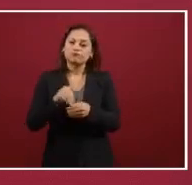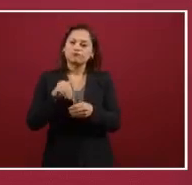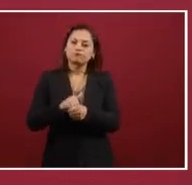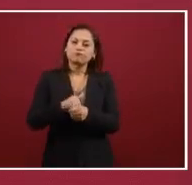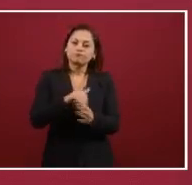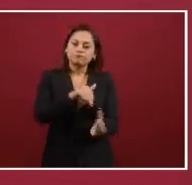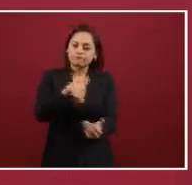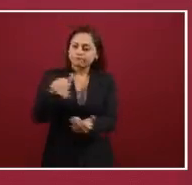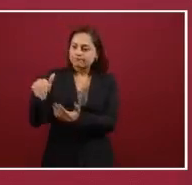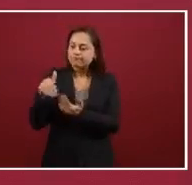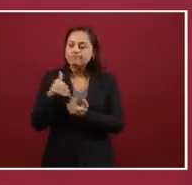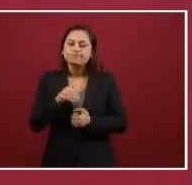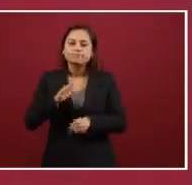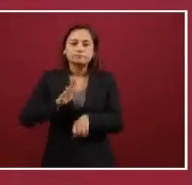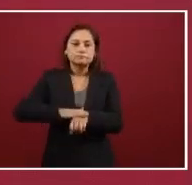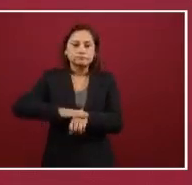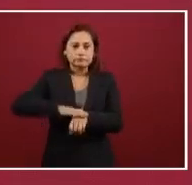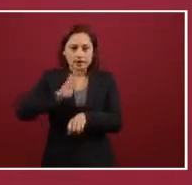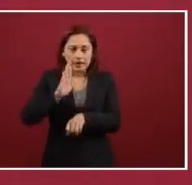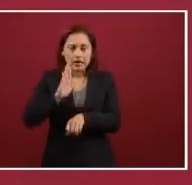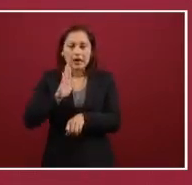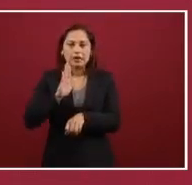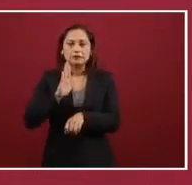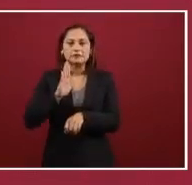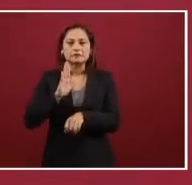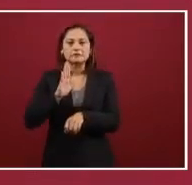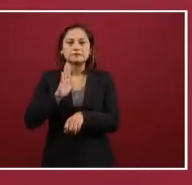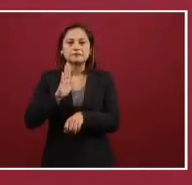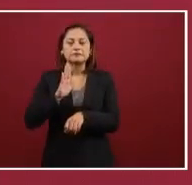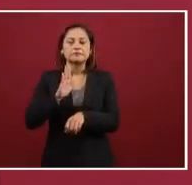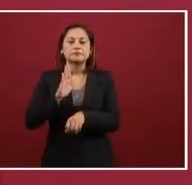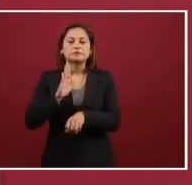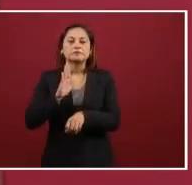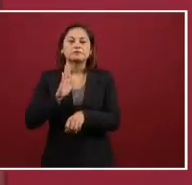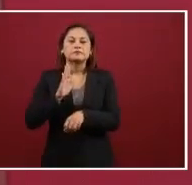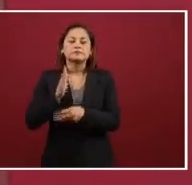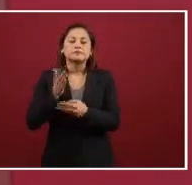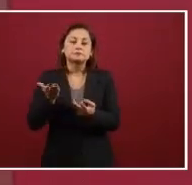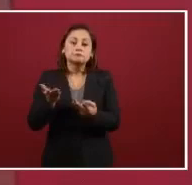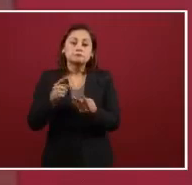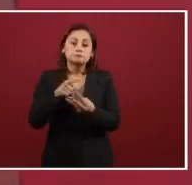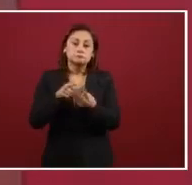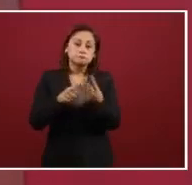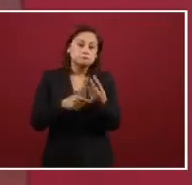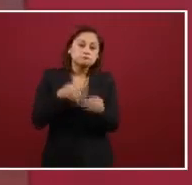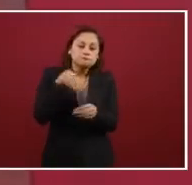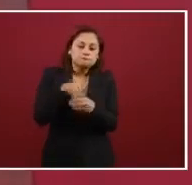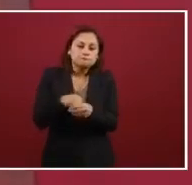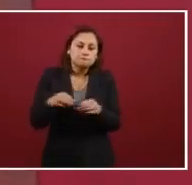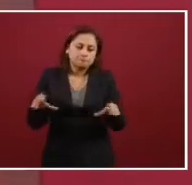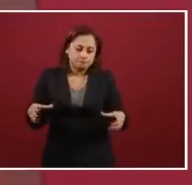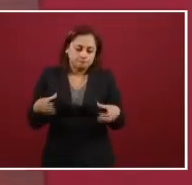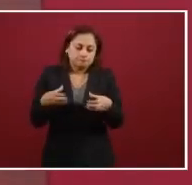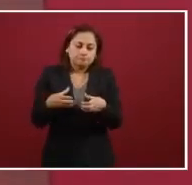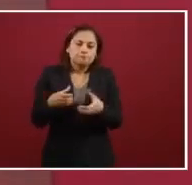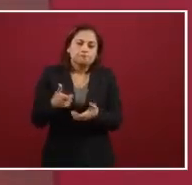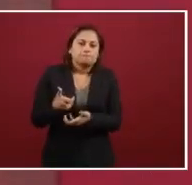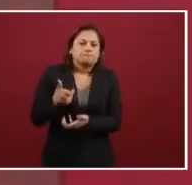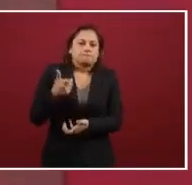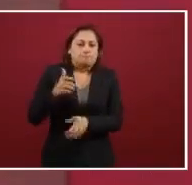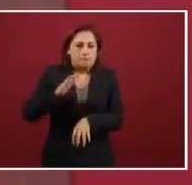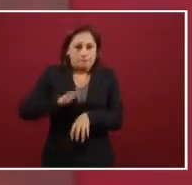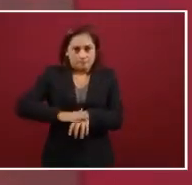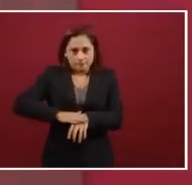recaudación y vamos a tener recursos. Esto implica también